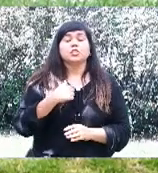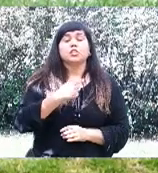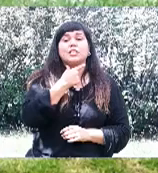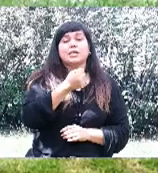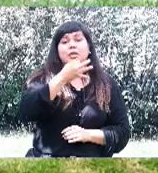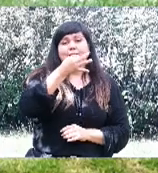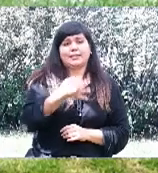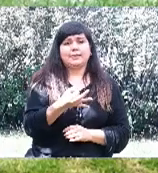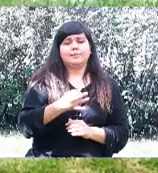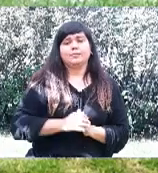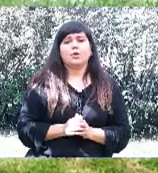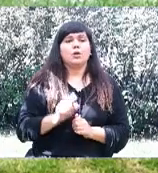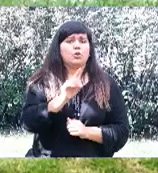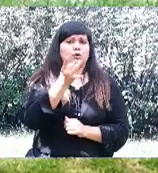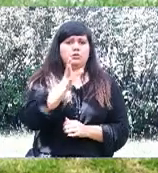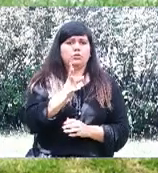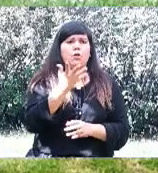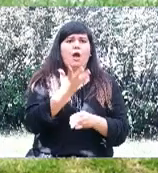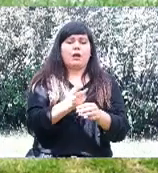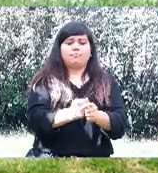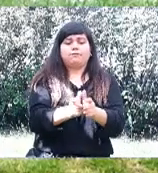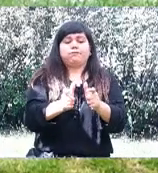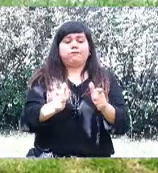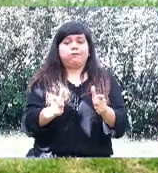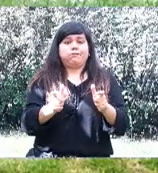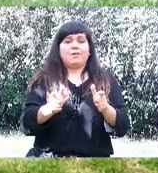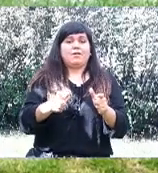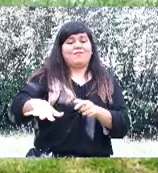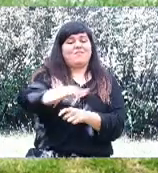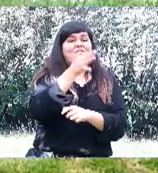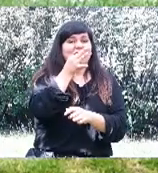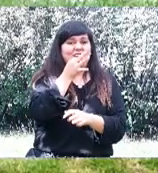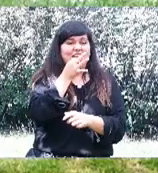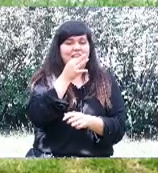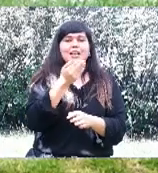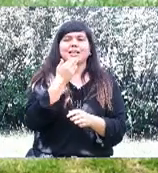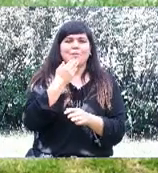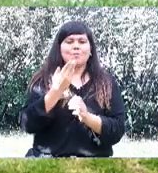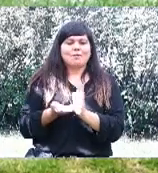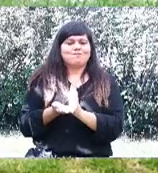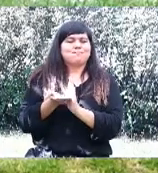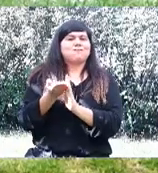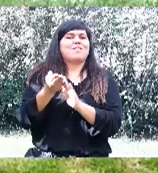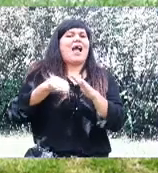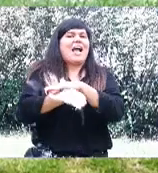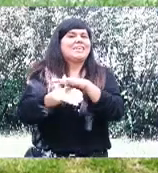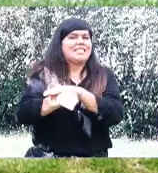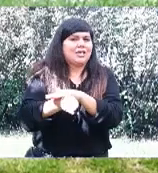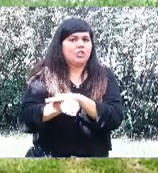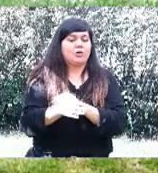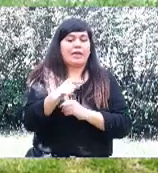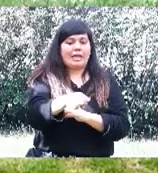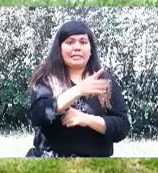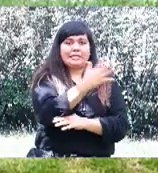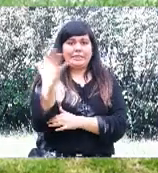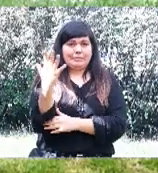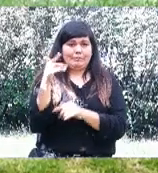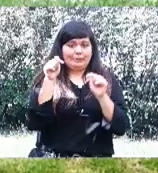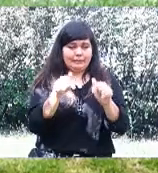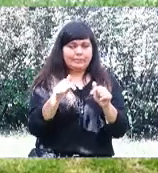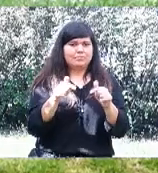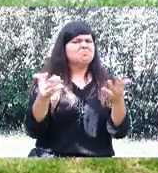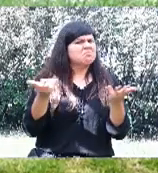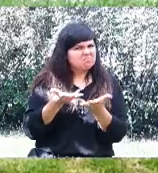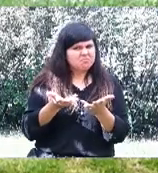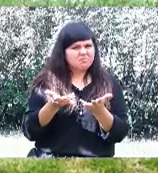que no solamente hay que aumentar las áreas verdes sino que también hay que aumentar el acceso y permitir que esas áreas verdes sean